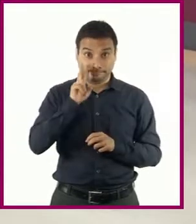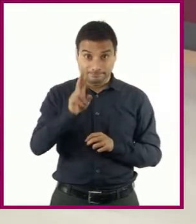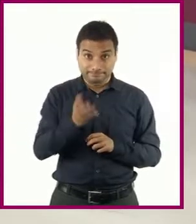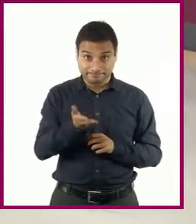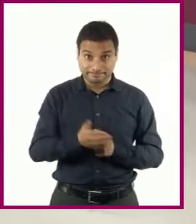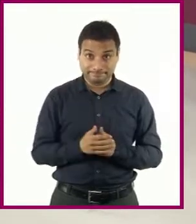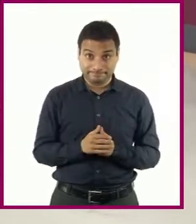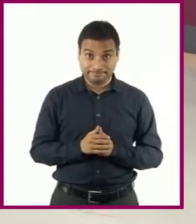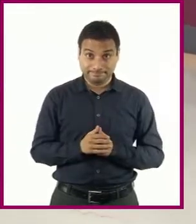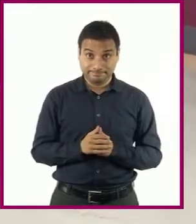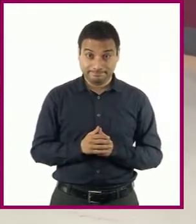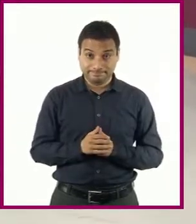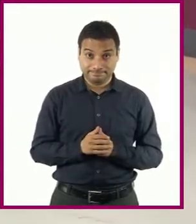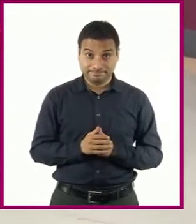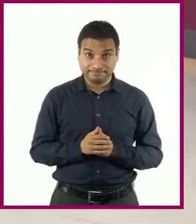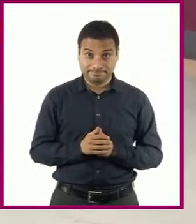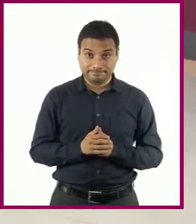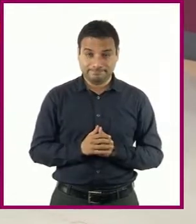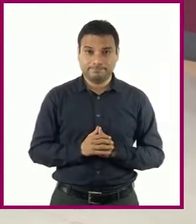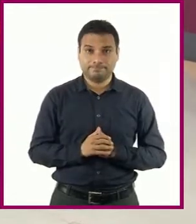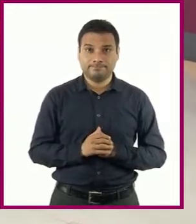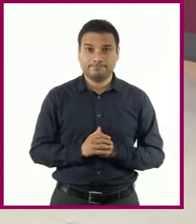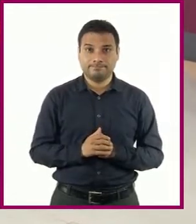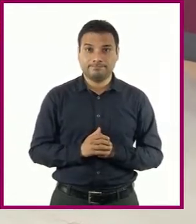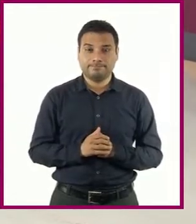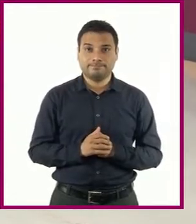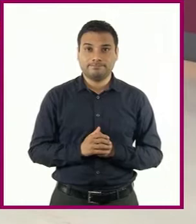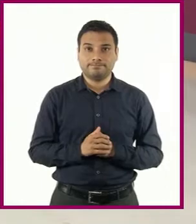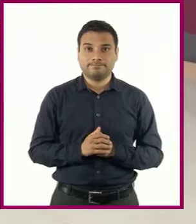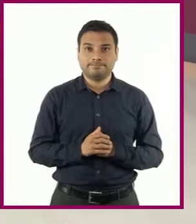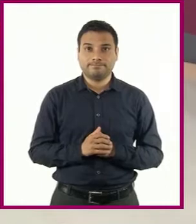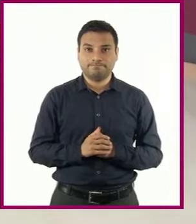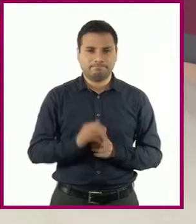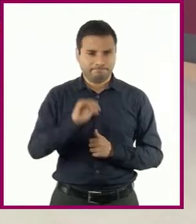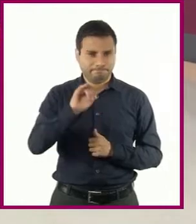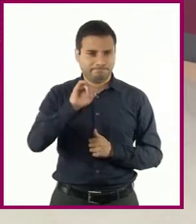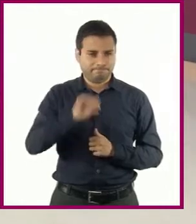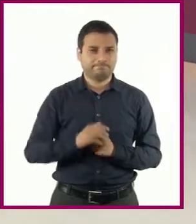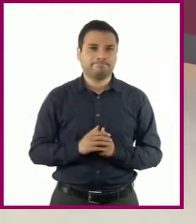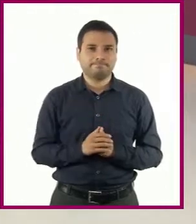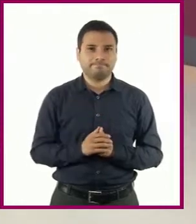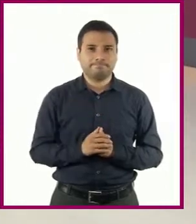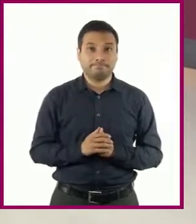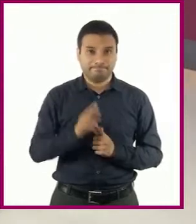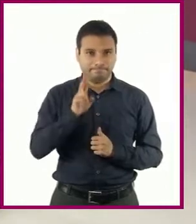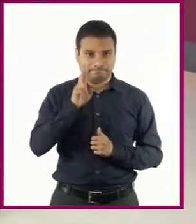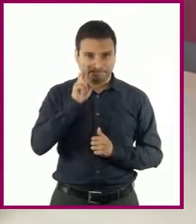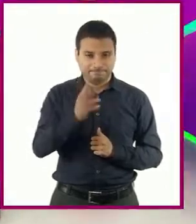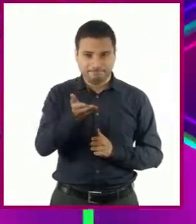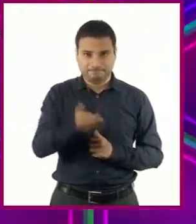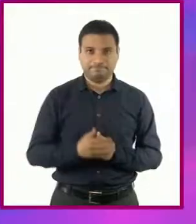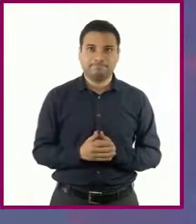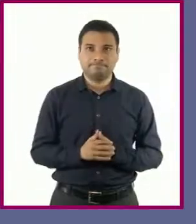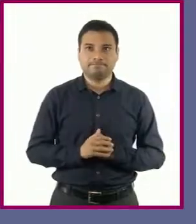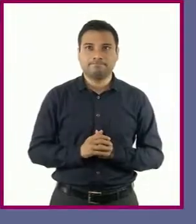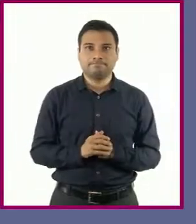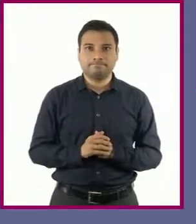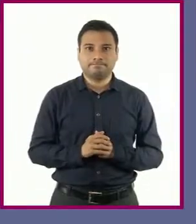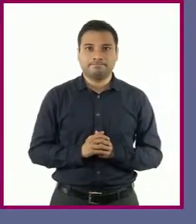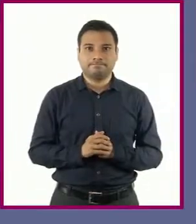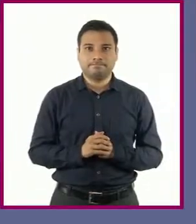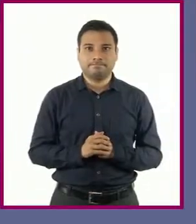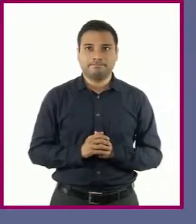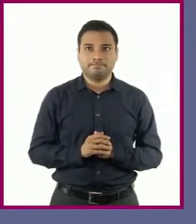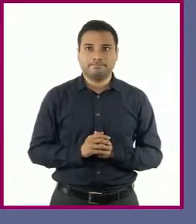compartirlo con las y los alumnos que nos acompañan desde casa? Claro que sí, Nadia. Adelante.